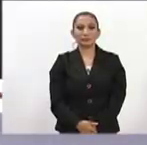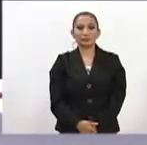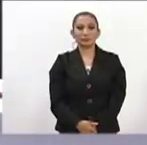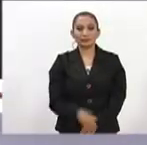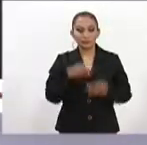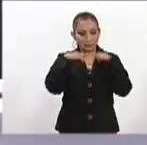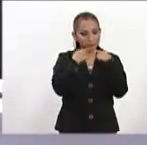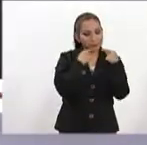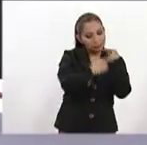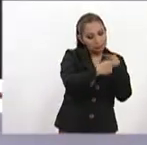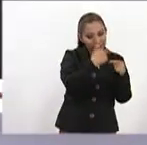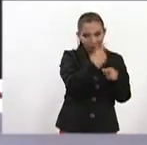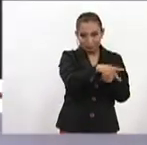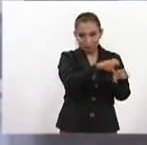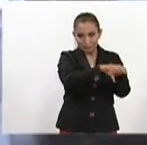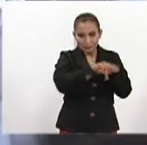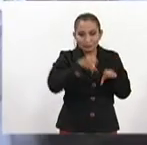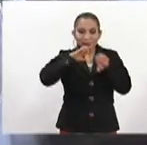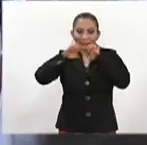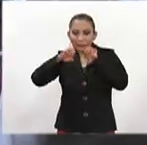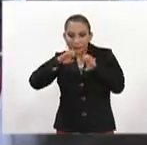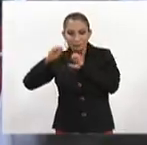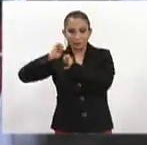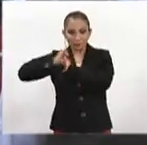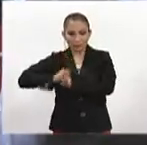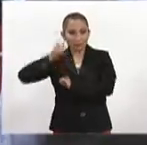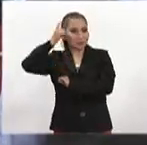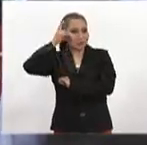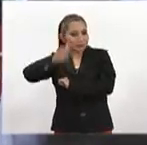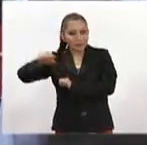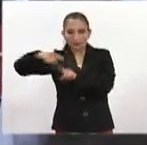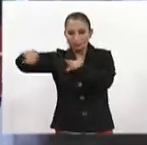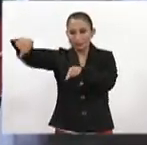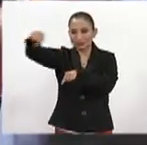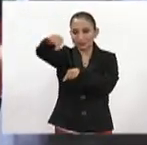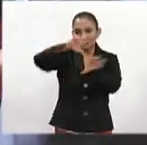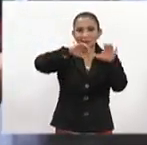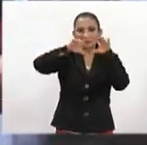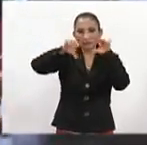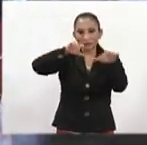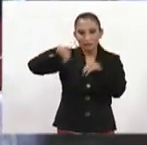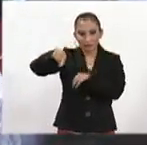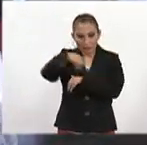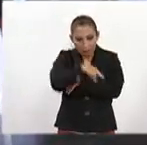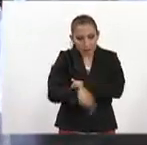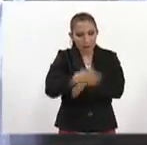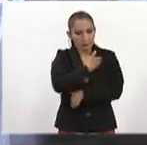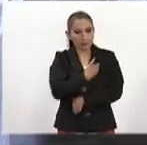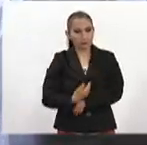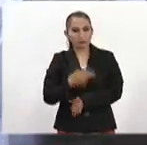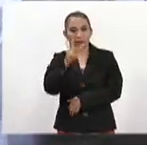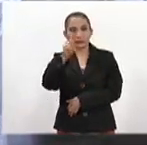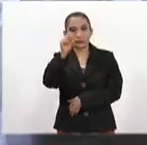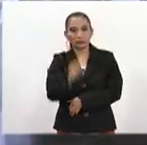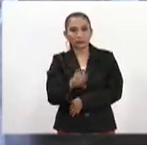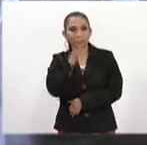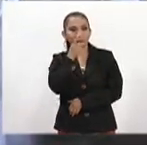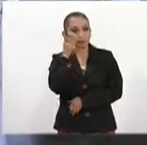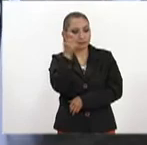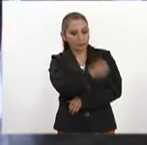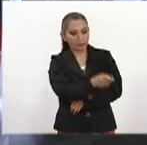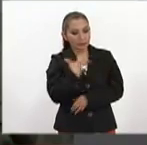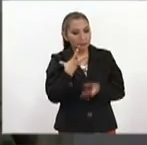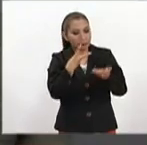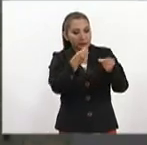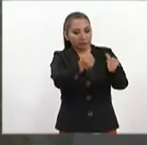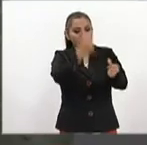Durante una reunión con su gabinete, periodistas y directivos y dueños de distintos medios de comunicación, el presidente Enrique Peña Nieto dijo que el